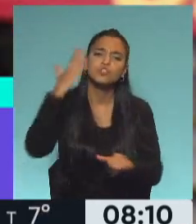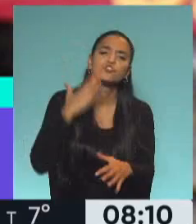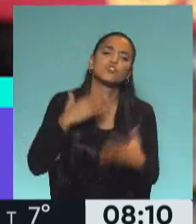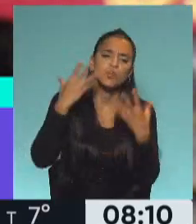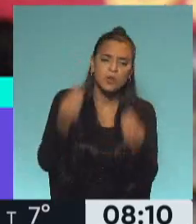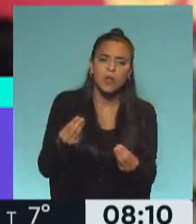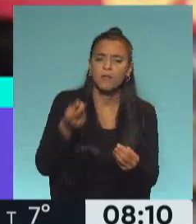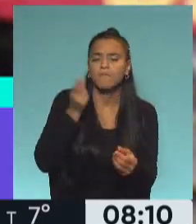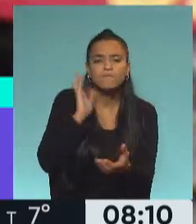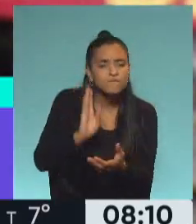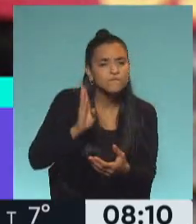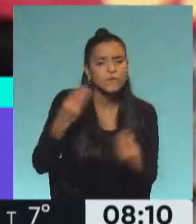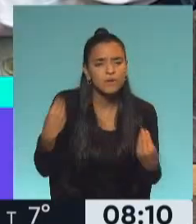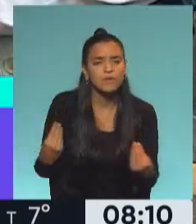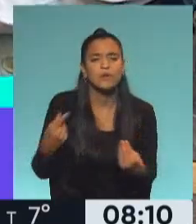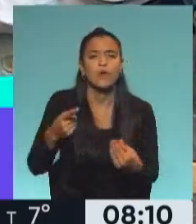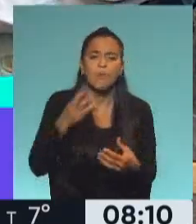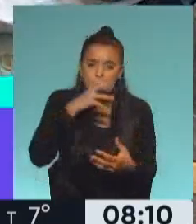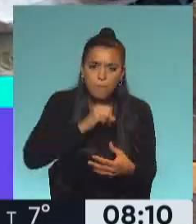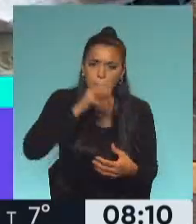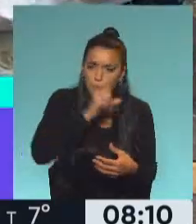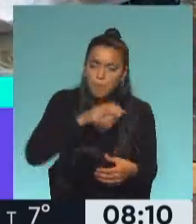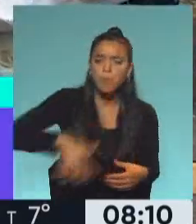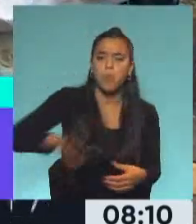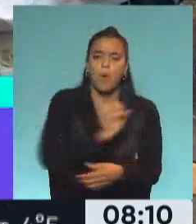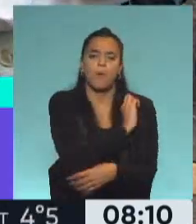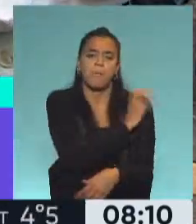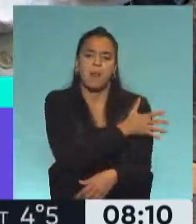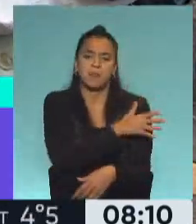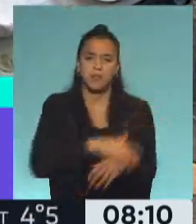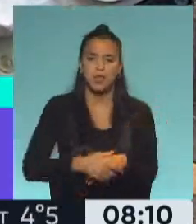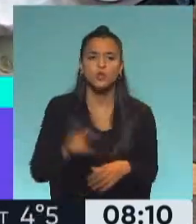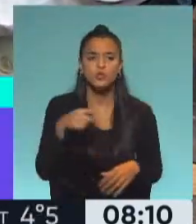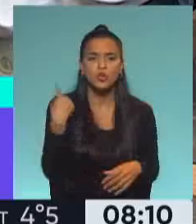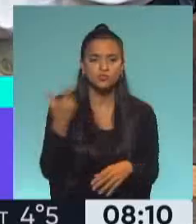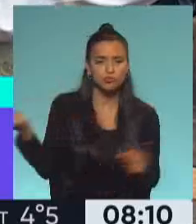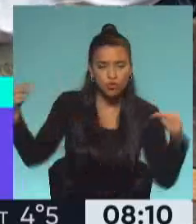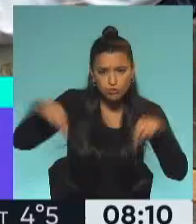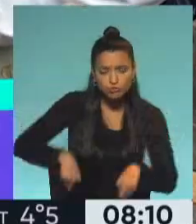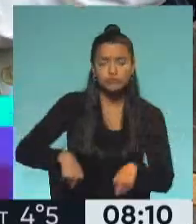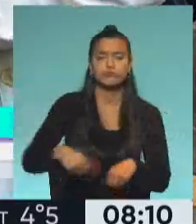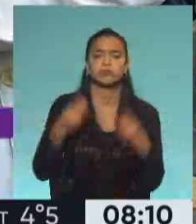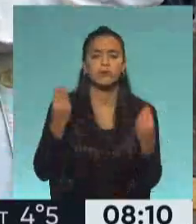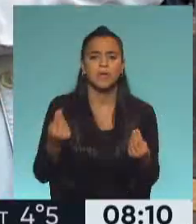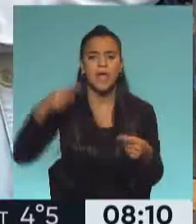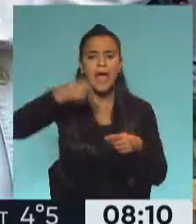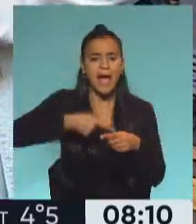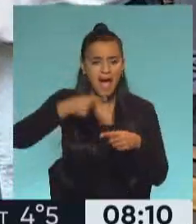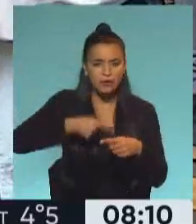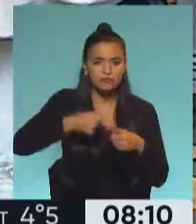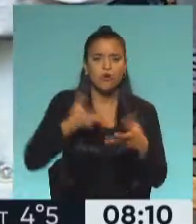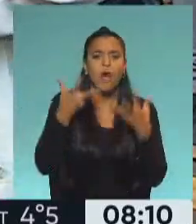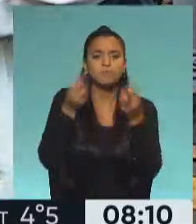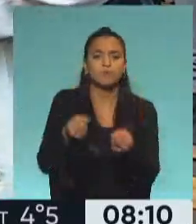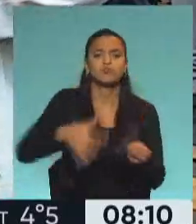solidaridad incondicional con la resistencia del pueblo palestino. Estamos aquí realizando este acto en apoyo